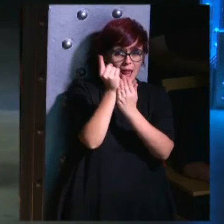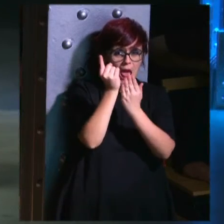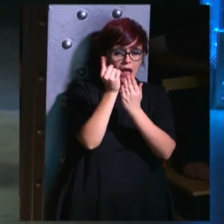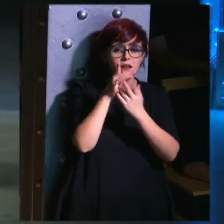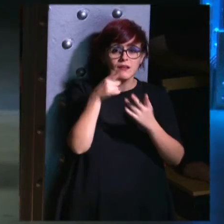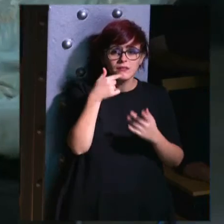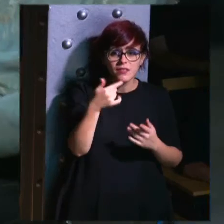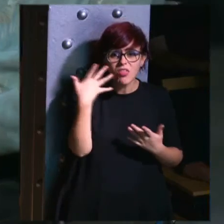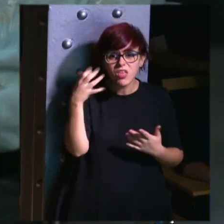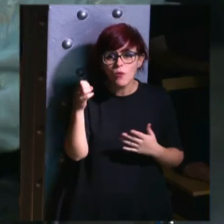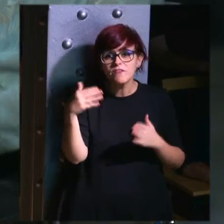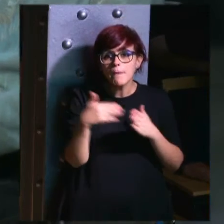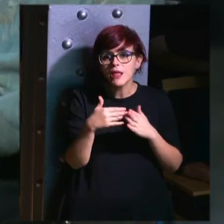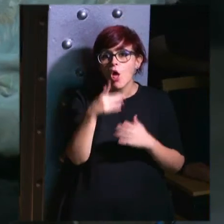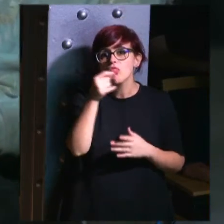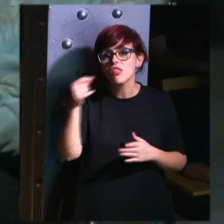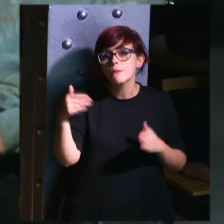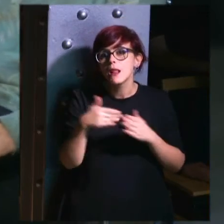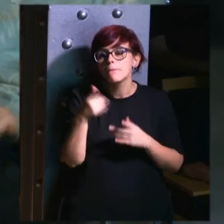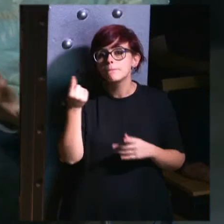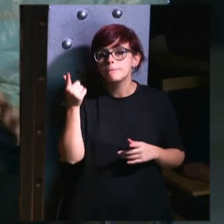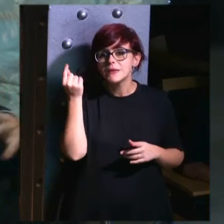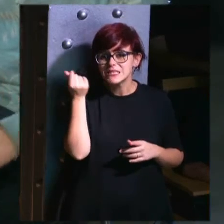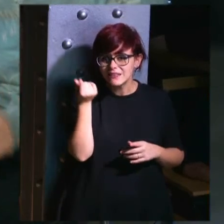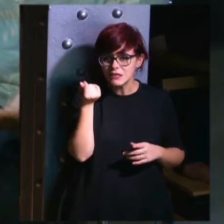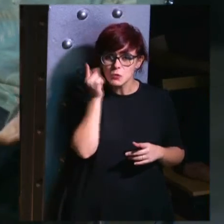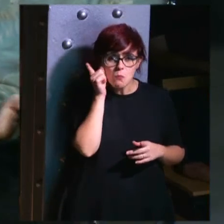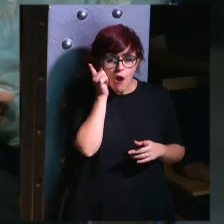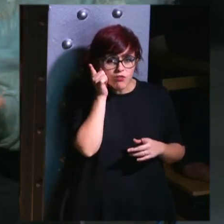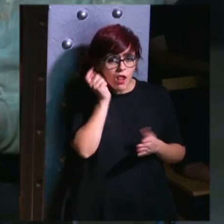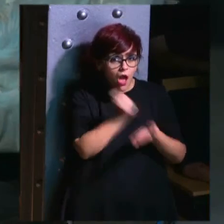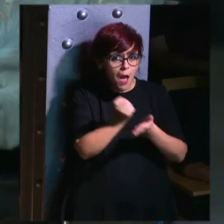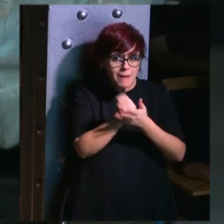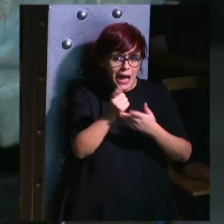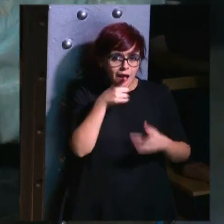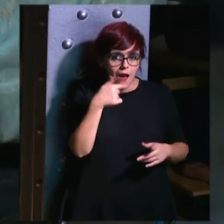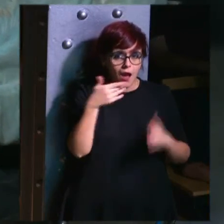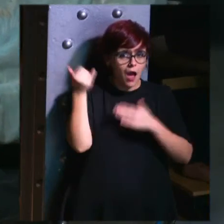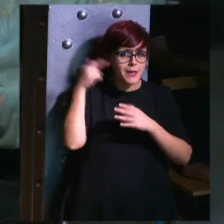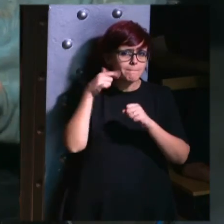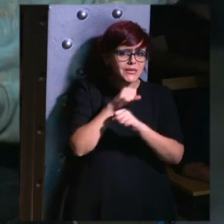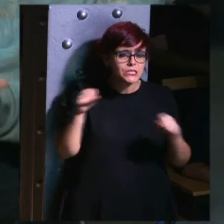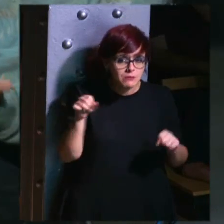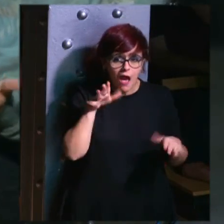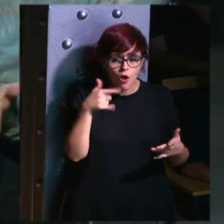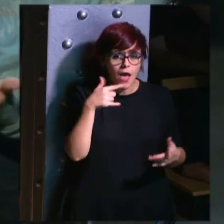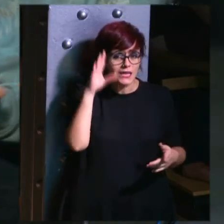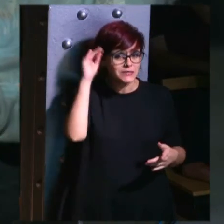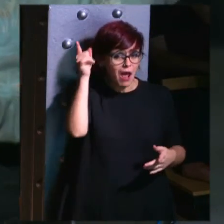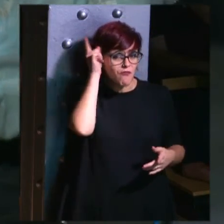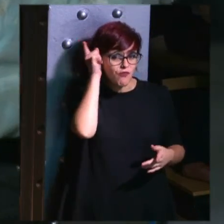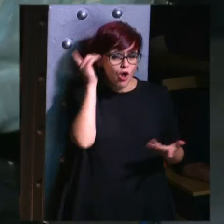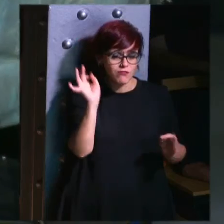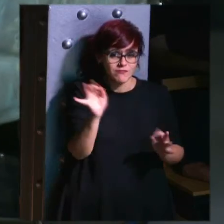gastaseis 50.000 pesetas o 100.000 pesetas en un móvil. Una locura, ¿no? Sin embargo, hoy en día lo más común es tener smartphones que